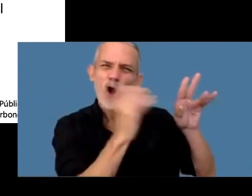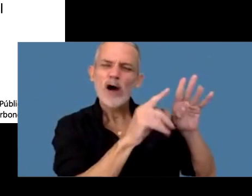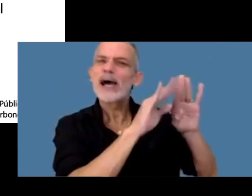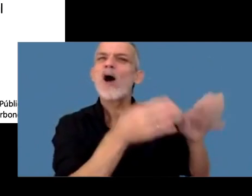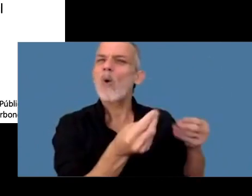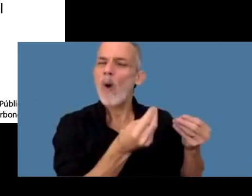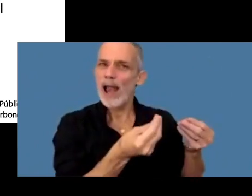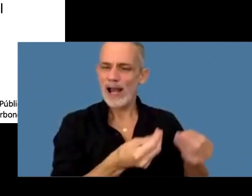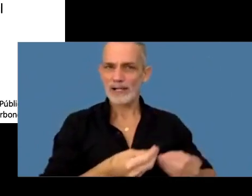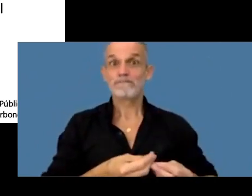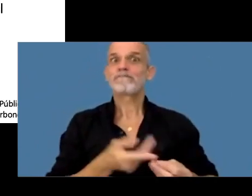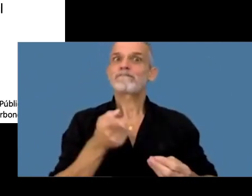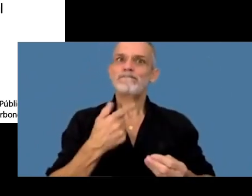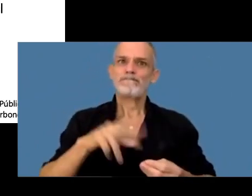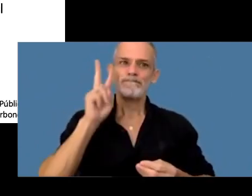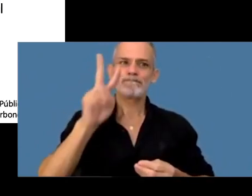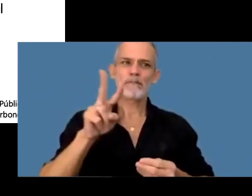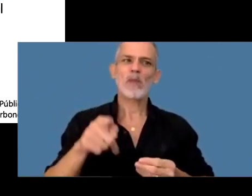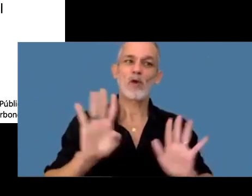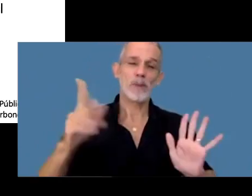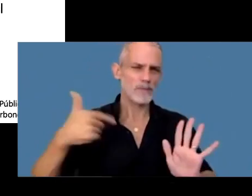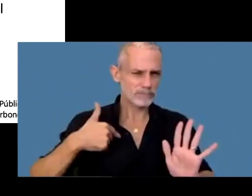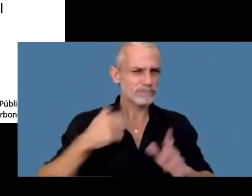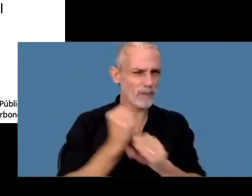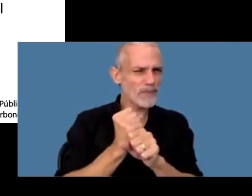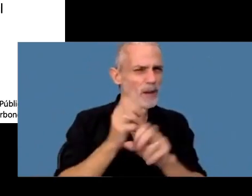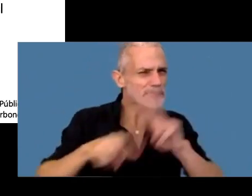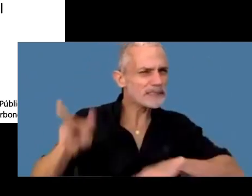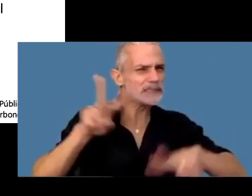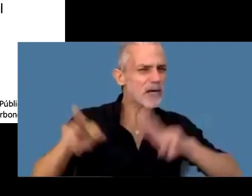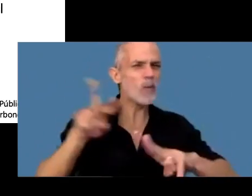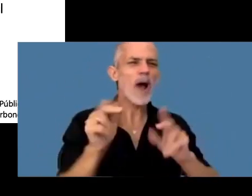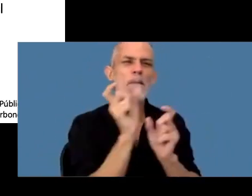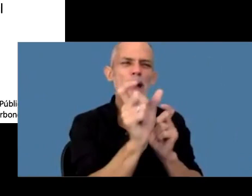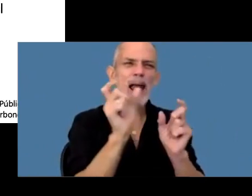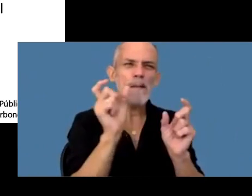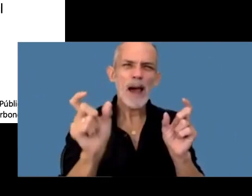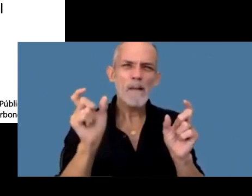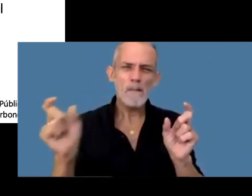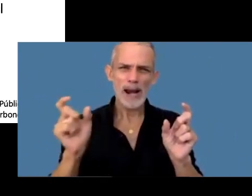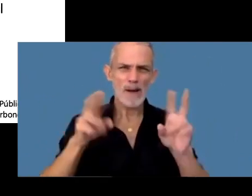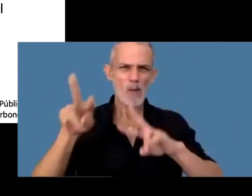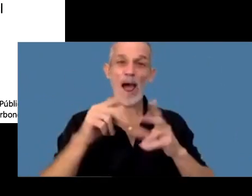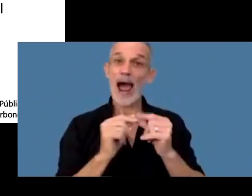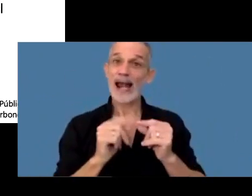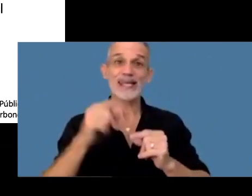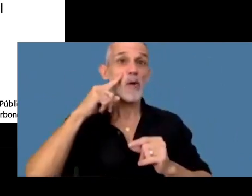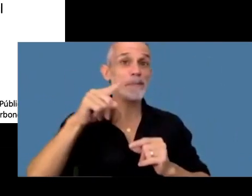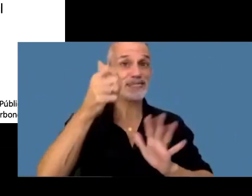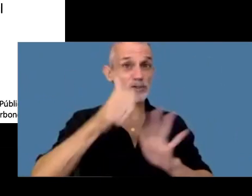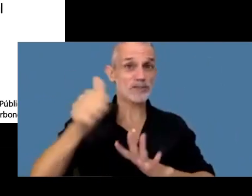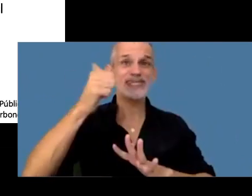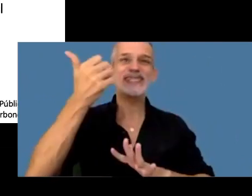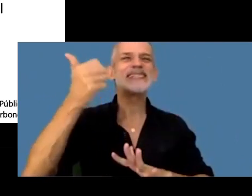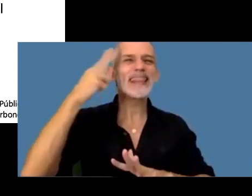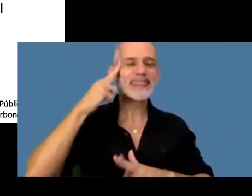Y acá lo vemos. Y yo me tomé el trabajo de buscar los términos, y básicamente el artículo 1669 me dice que el